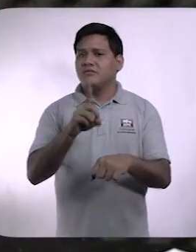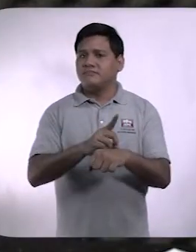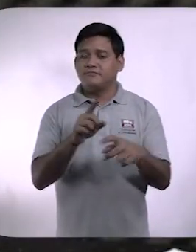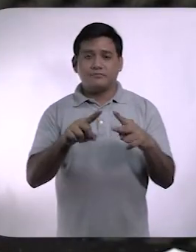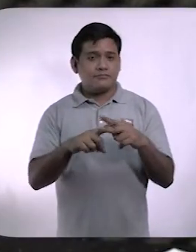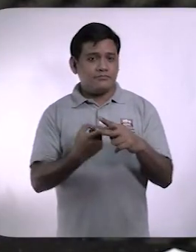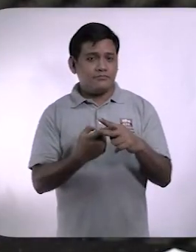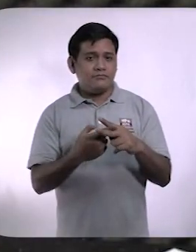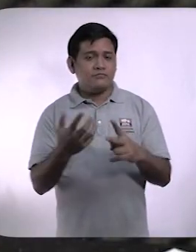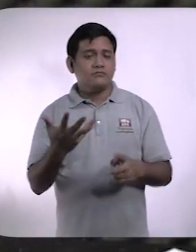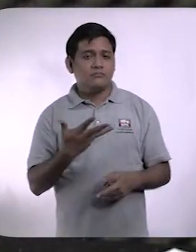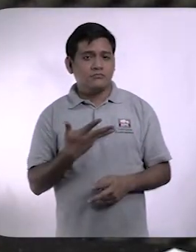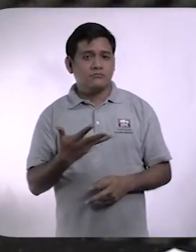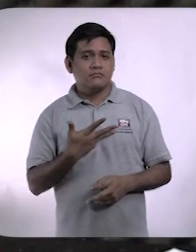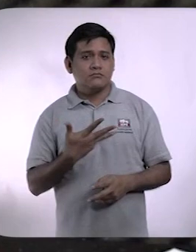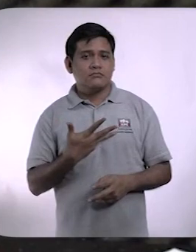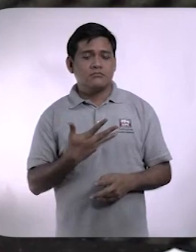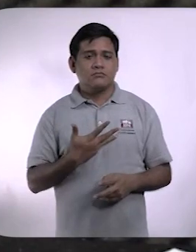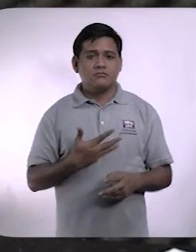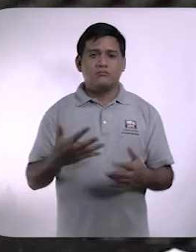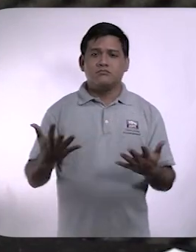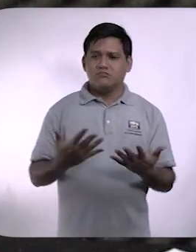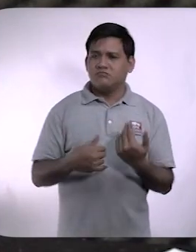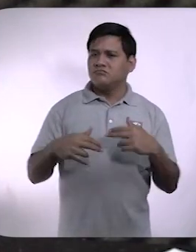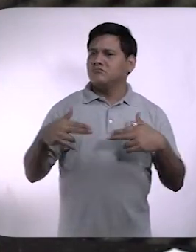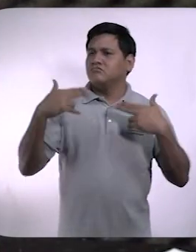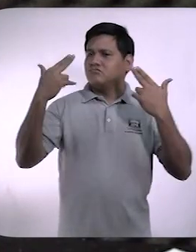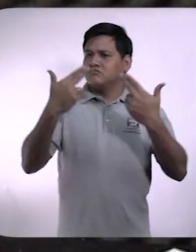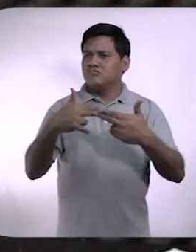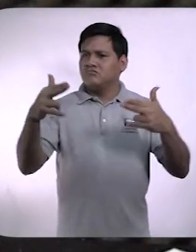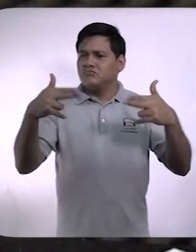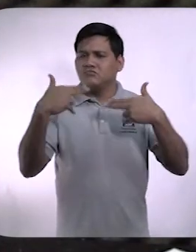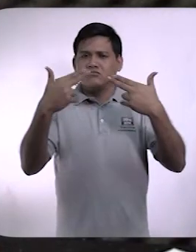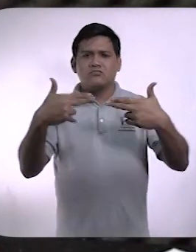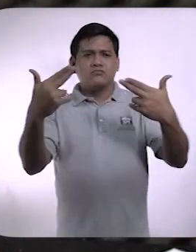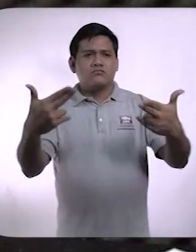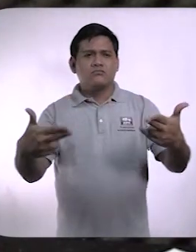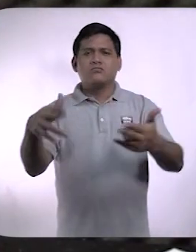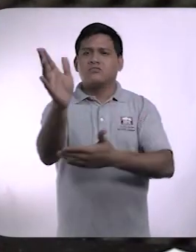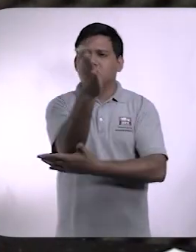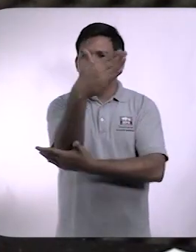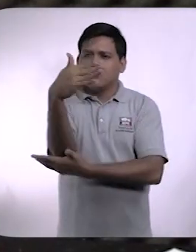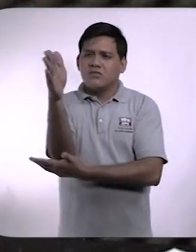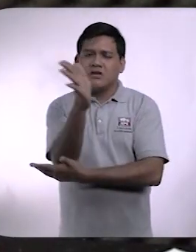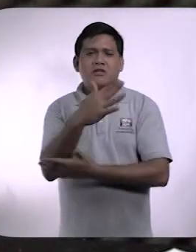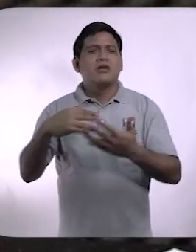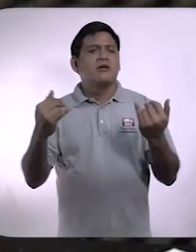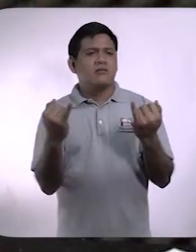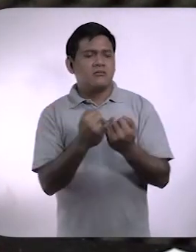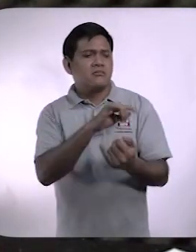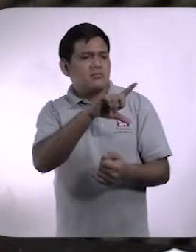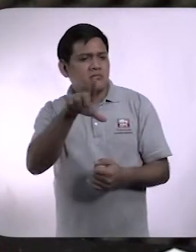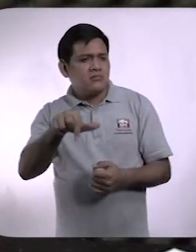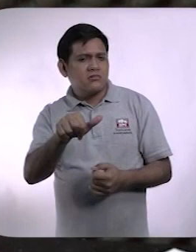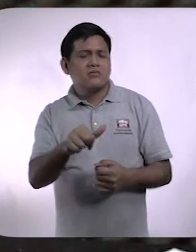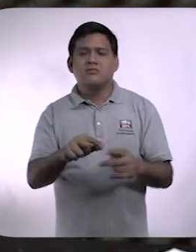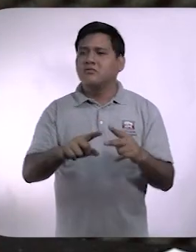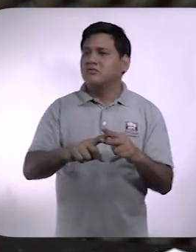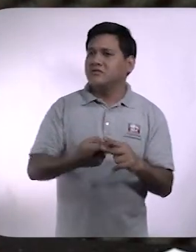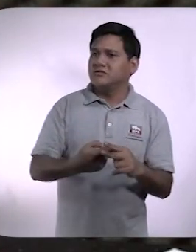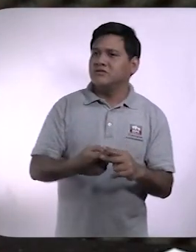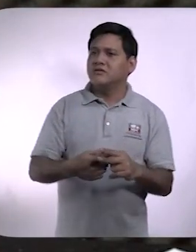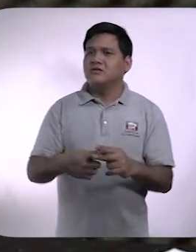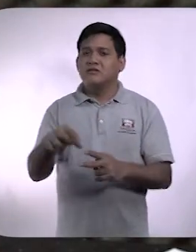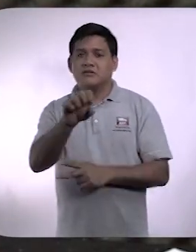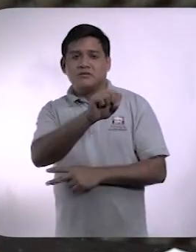iniciamos con un acto protocolario aquí, rendimos honores a la bandera, y posteriormente vamos a iniciar la